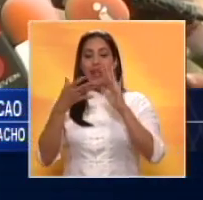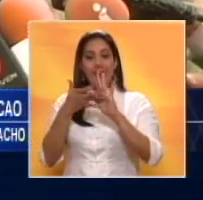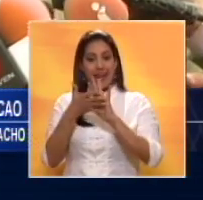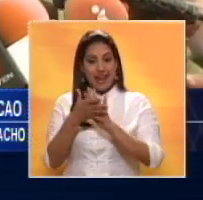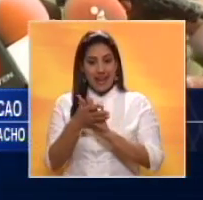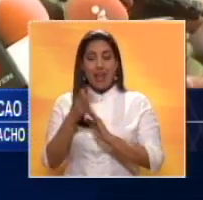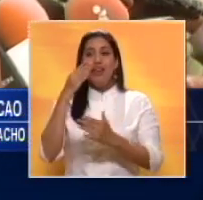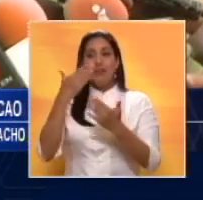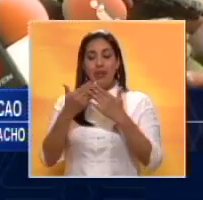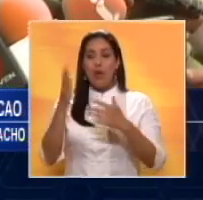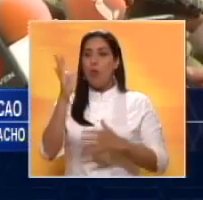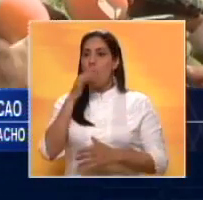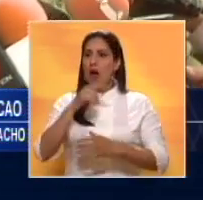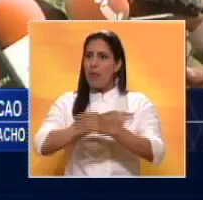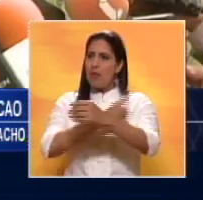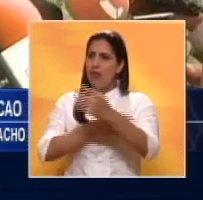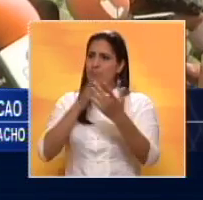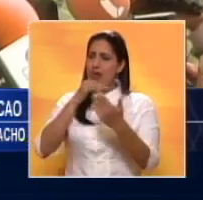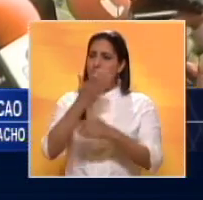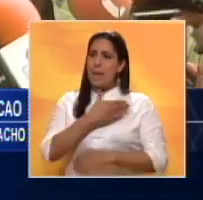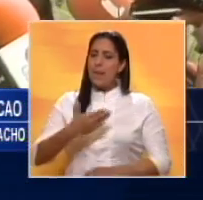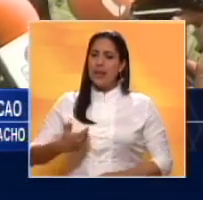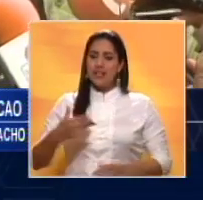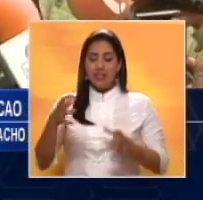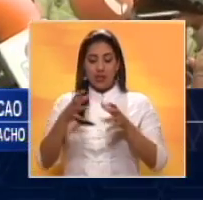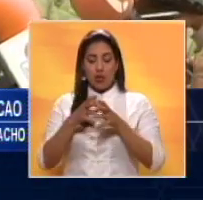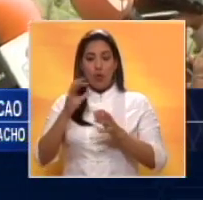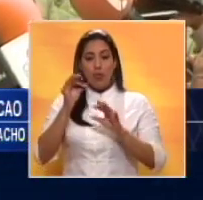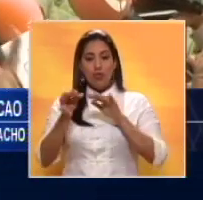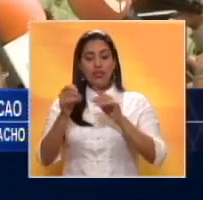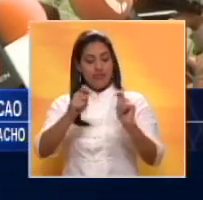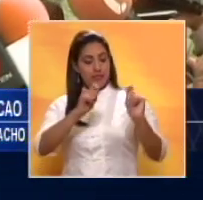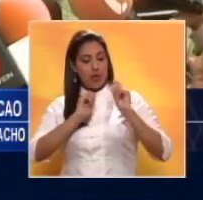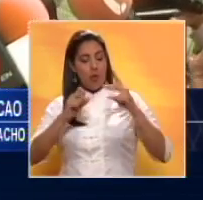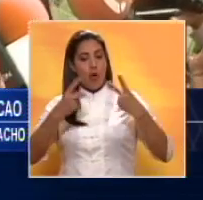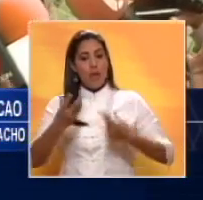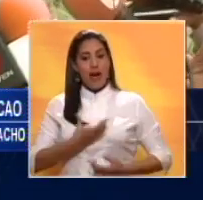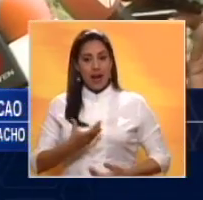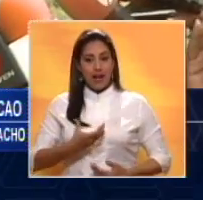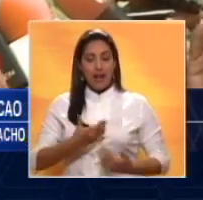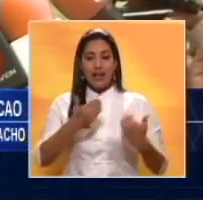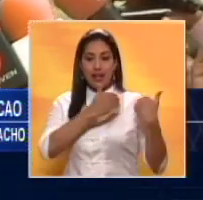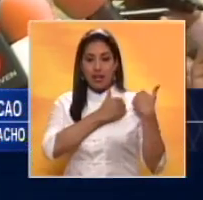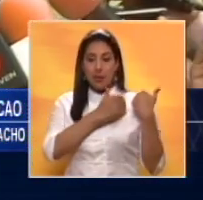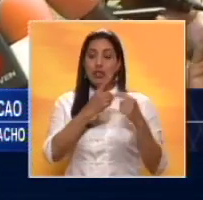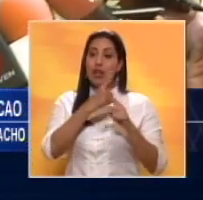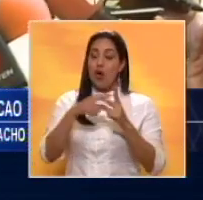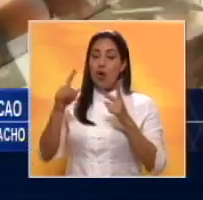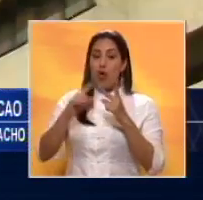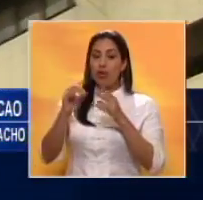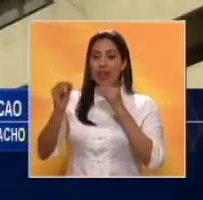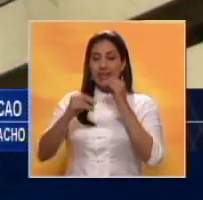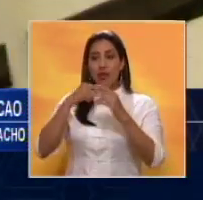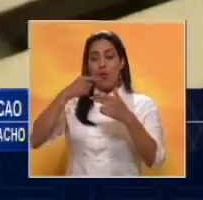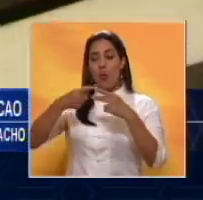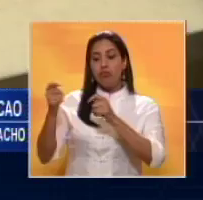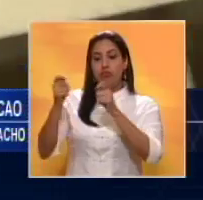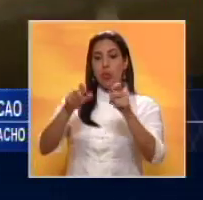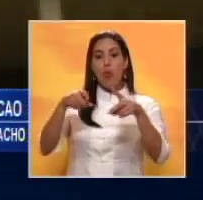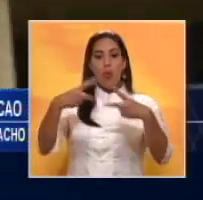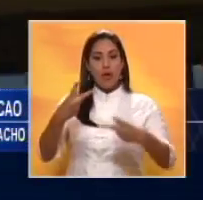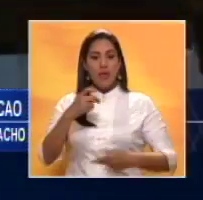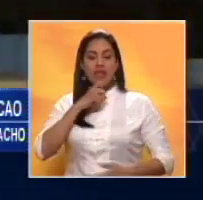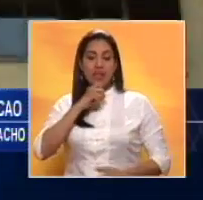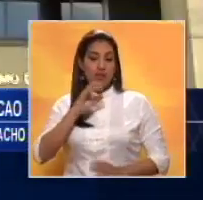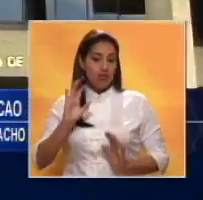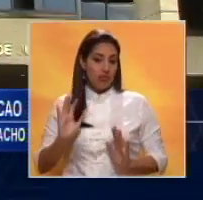vez se evidencia el vacío de poder, el presidente de la Cámara Municipal debe asumir como alcalde encargado mientras se realiza el nombramiento de la nueva